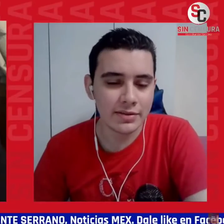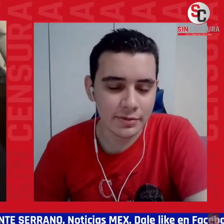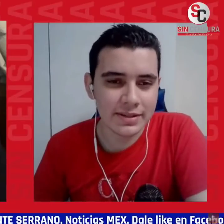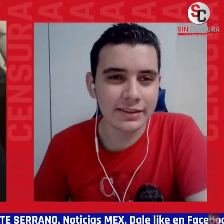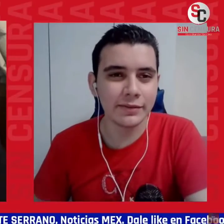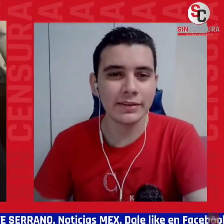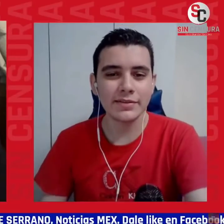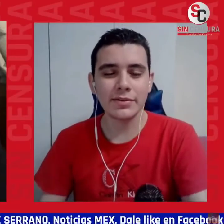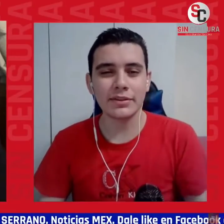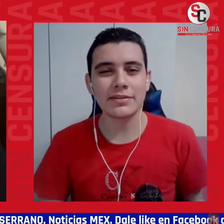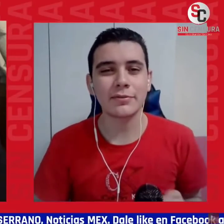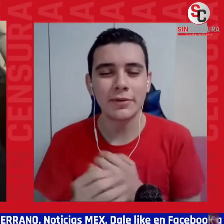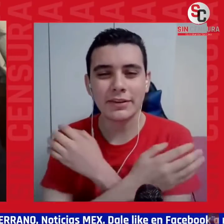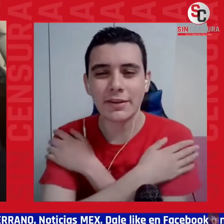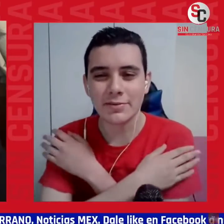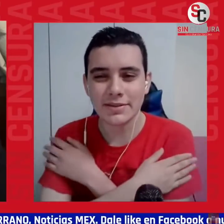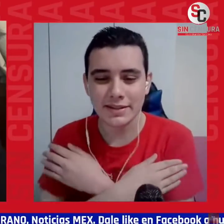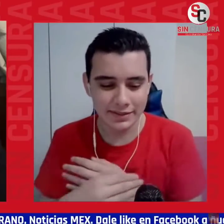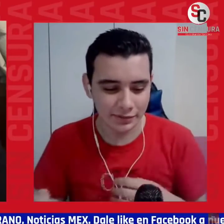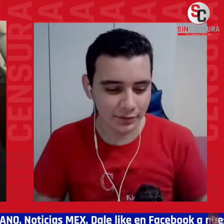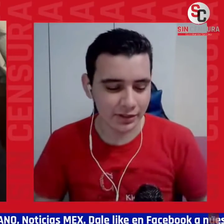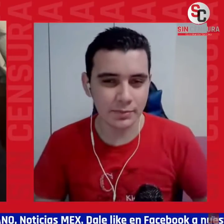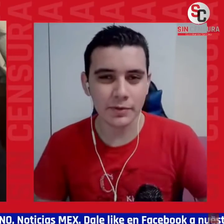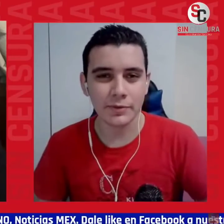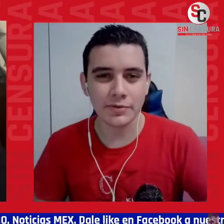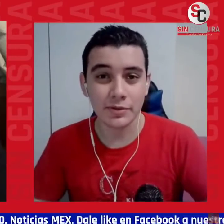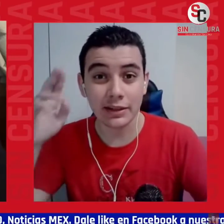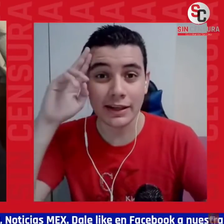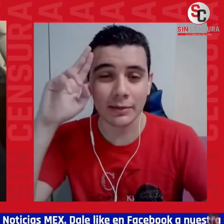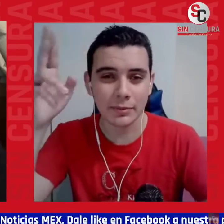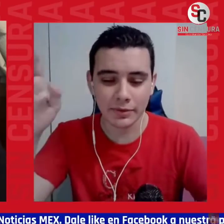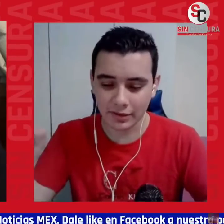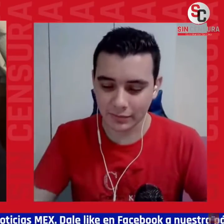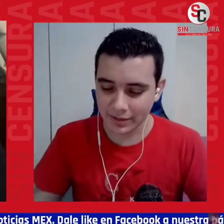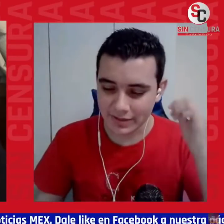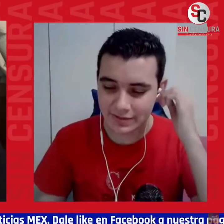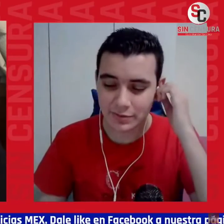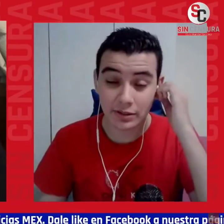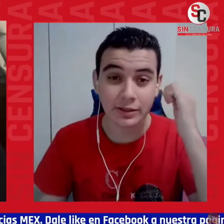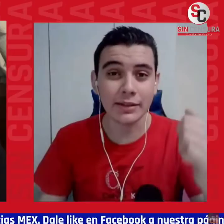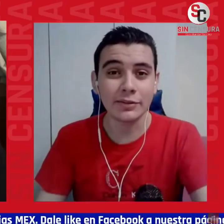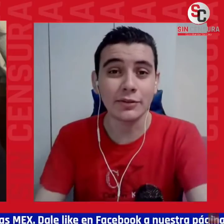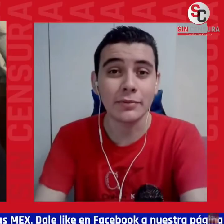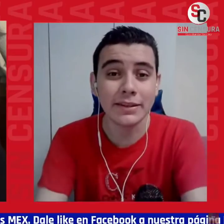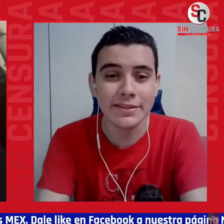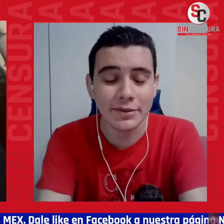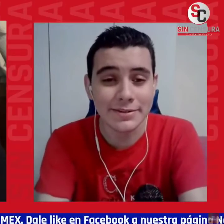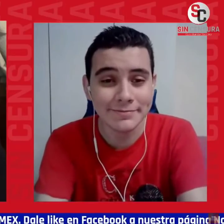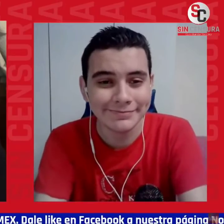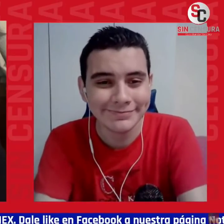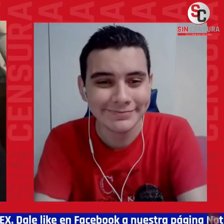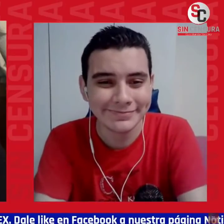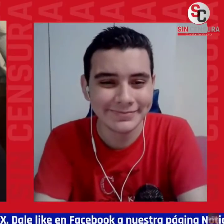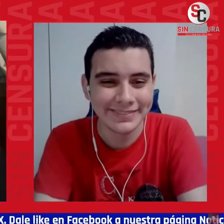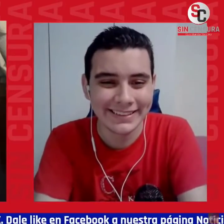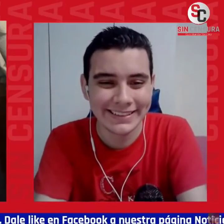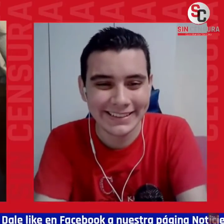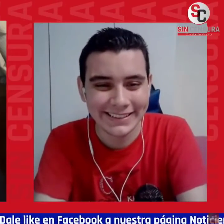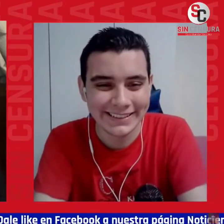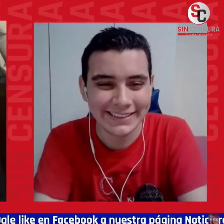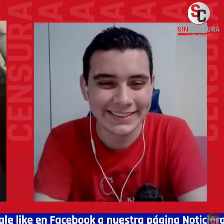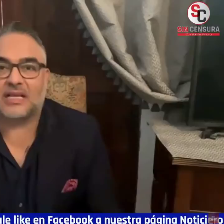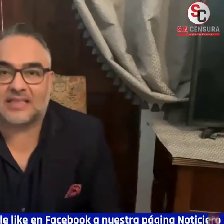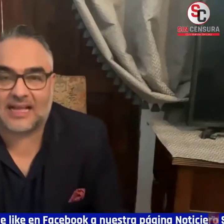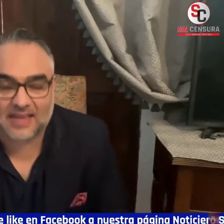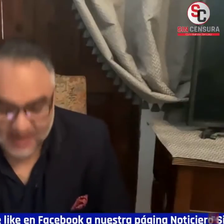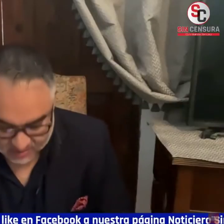Fuerte abrazo, Vicente, bendiciones. Un fuerte abrazo a Ceci y a todo el equipo de producción y a cada miembro de la familia Sin Censura, también a Toño. Bendiciones.